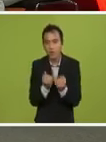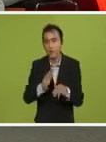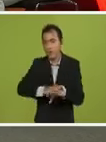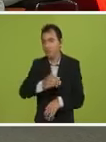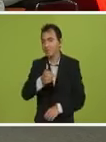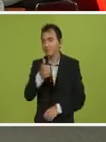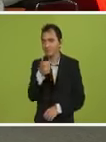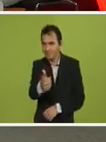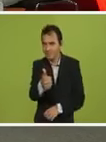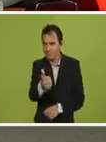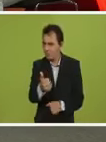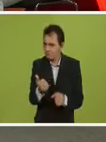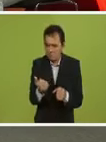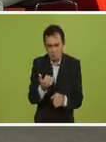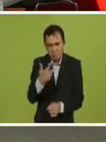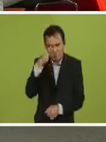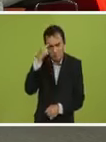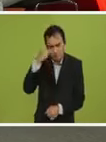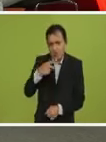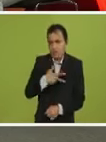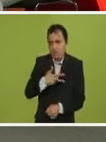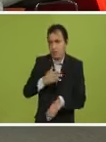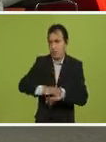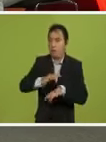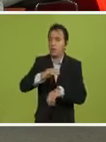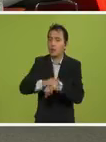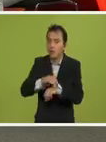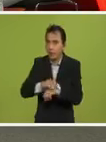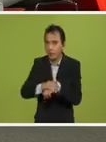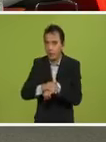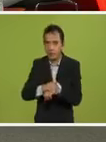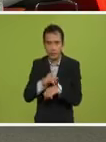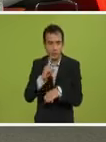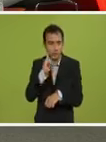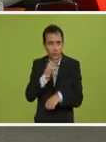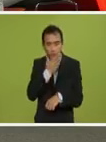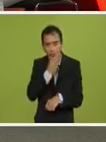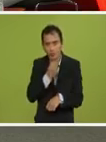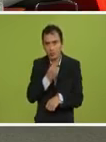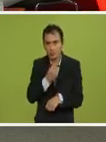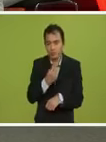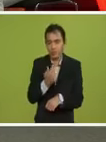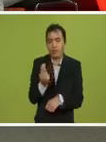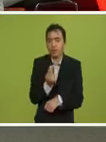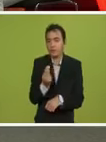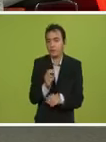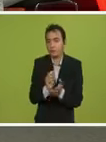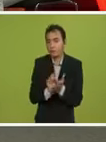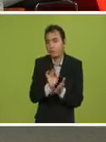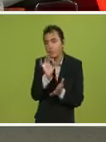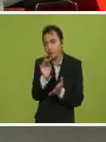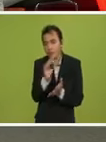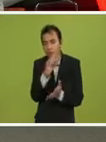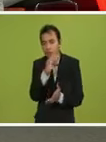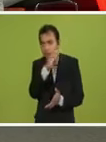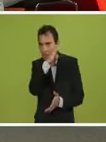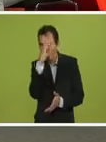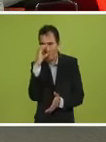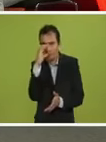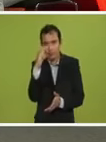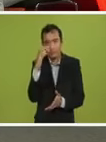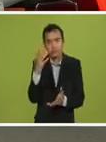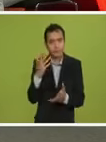para tener más amigos o más like yo necesito subir fotos cada vez más atrevidas, pues vamos